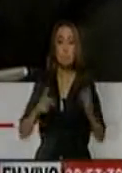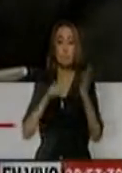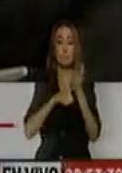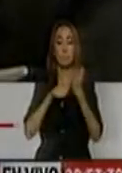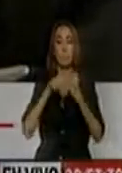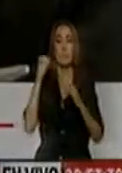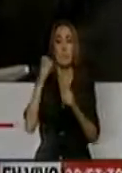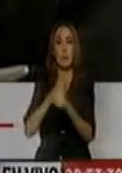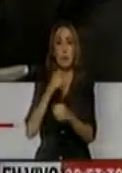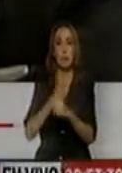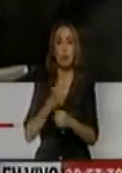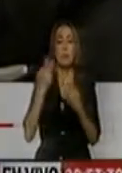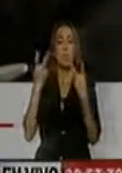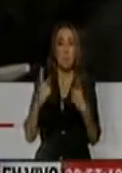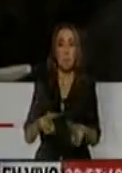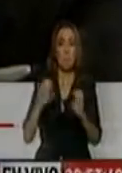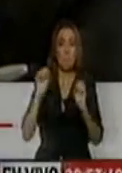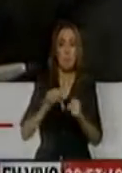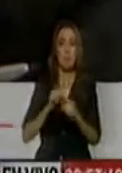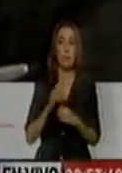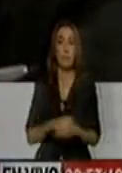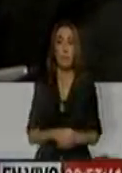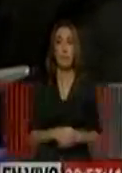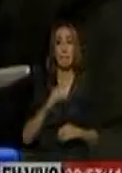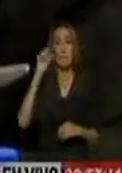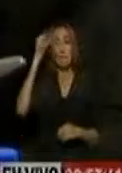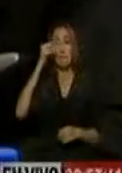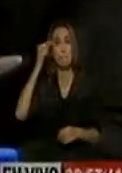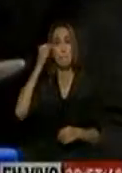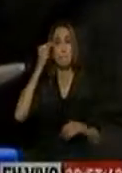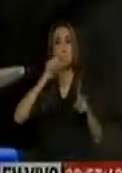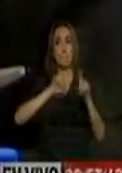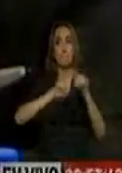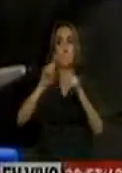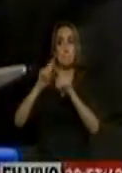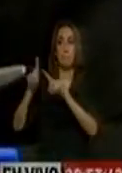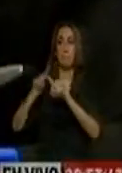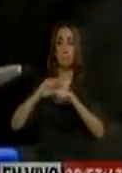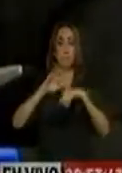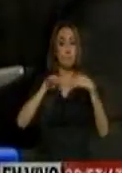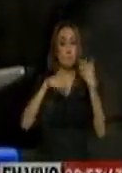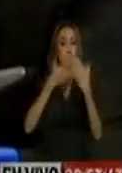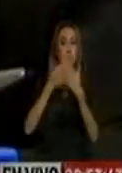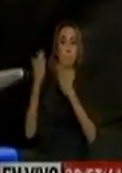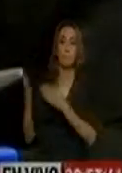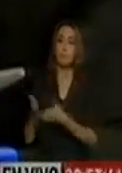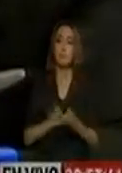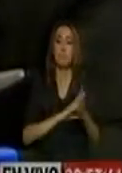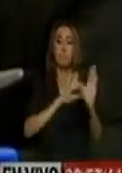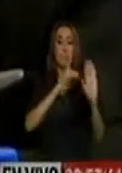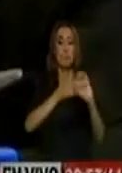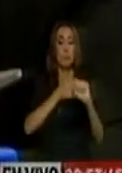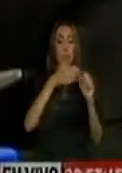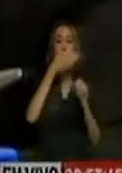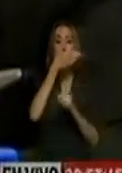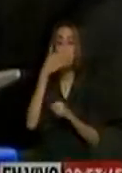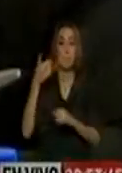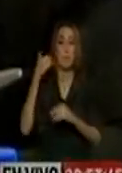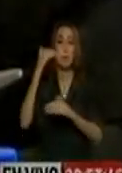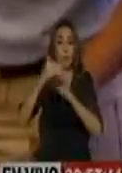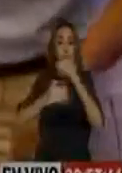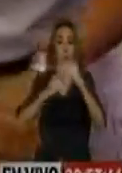supuesto con las gobernaciones y con todos los involucrados que quieran ser parte de mejorar el sistema de